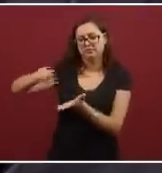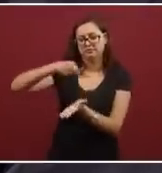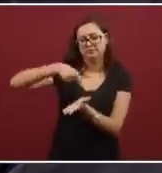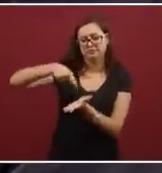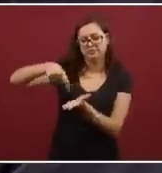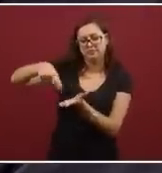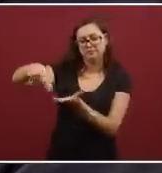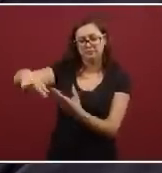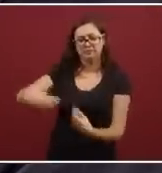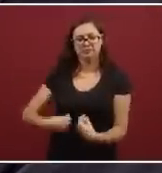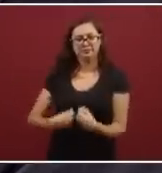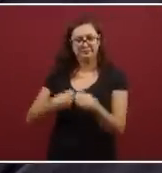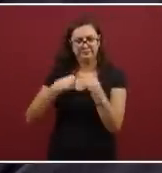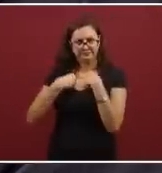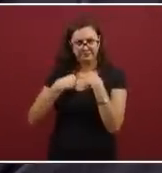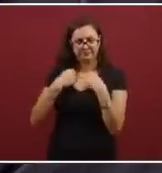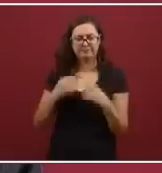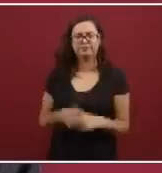Y ahora